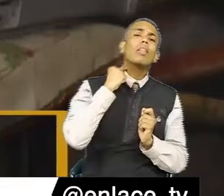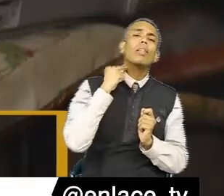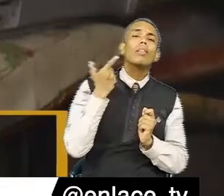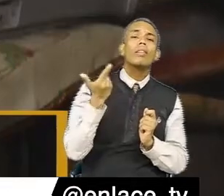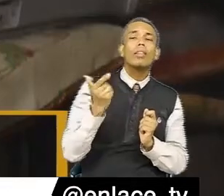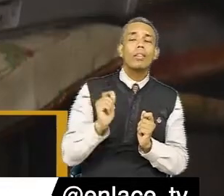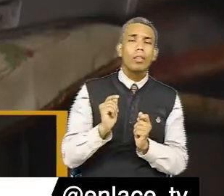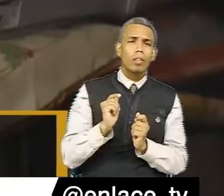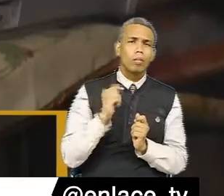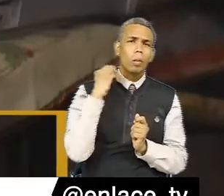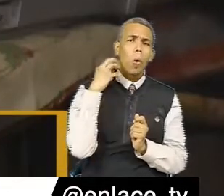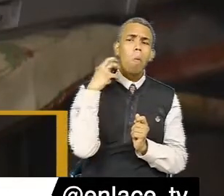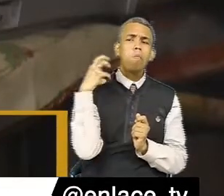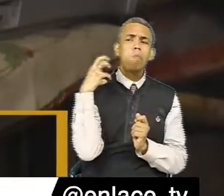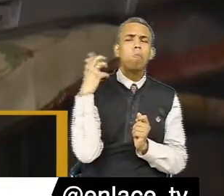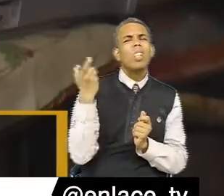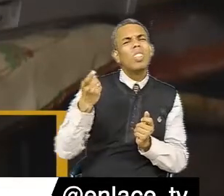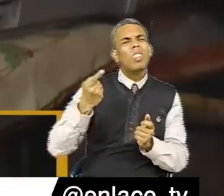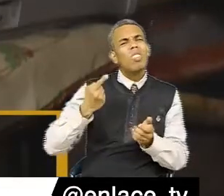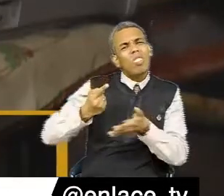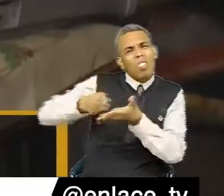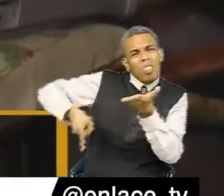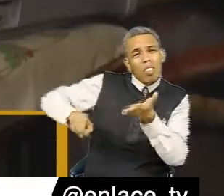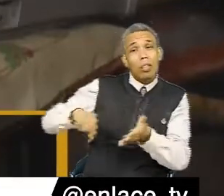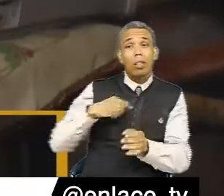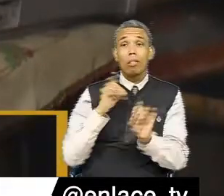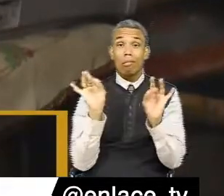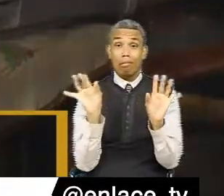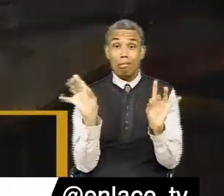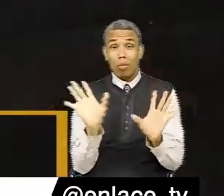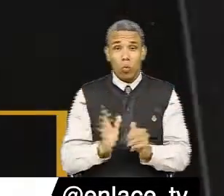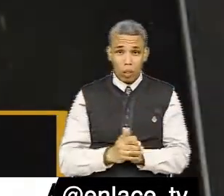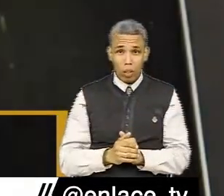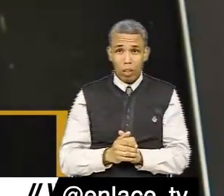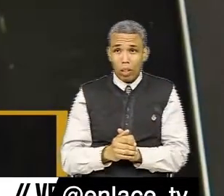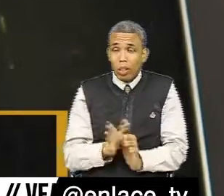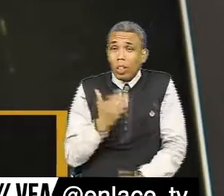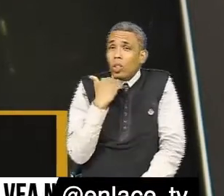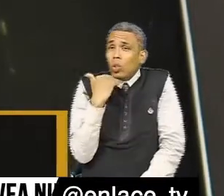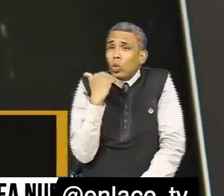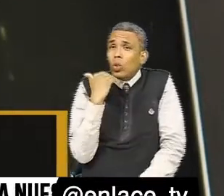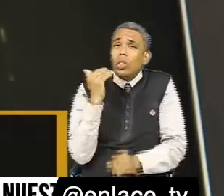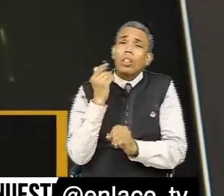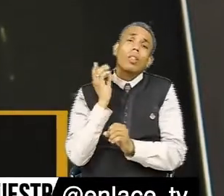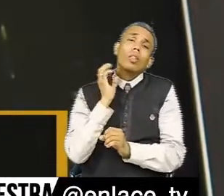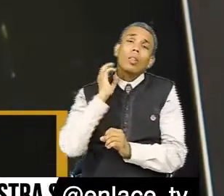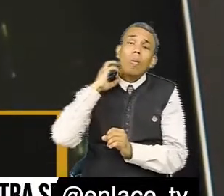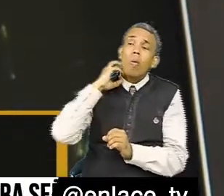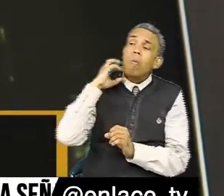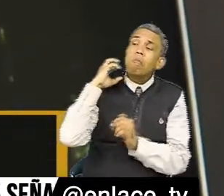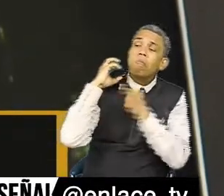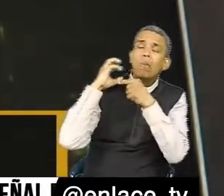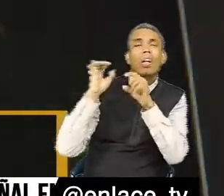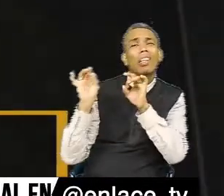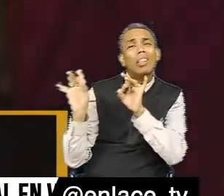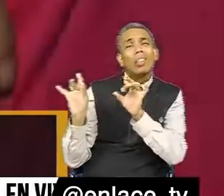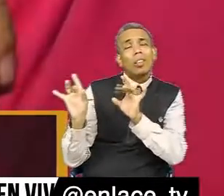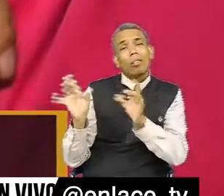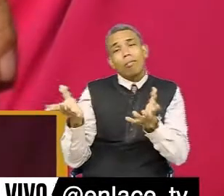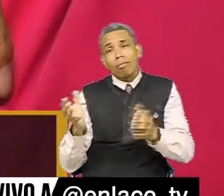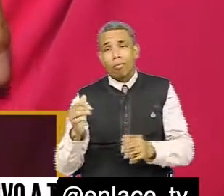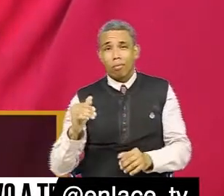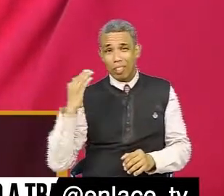mal porque hay veces cuando tengo ese dolor aquí también que yo no sé si es una hernia wood es que bueno me da este dolor aquí me daría la espalda